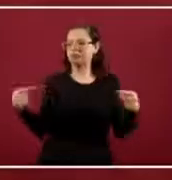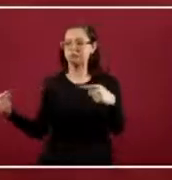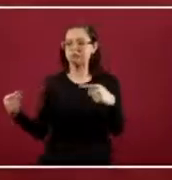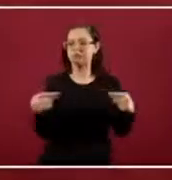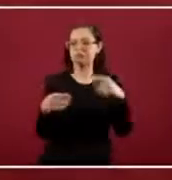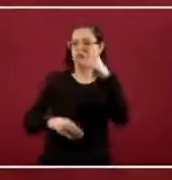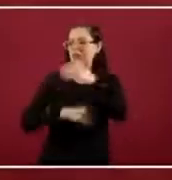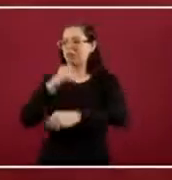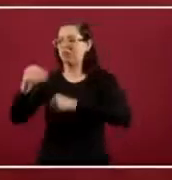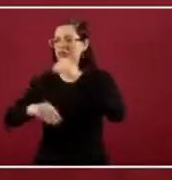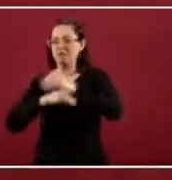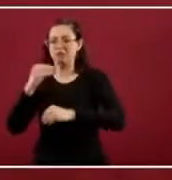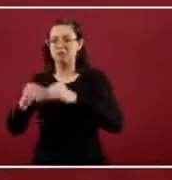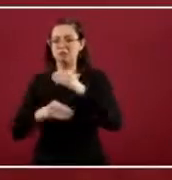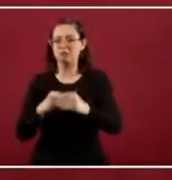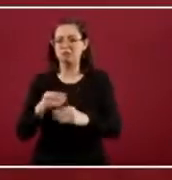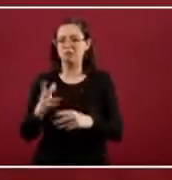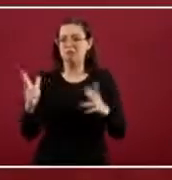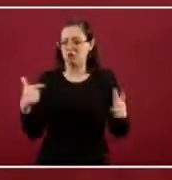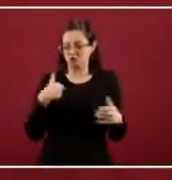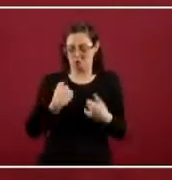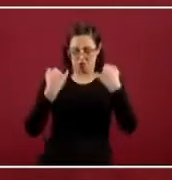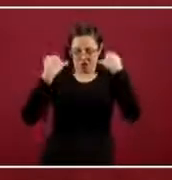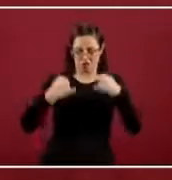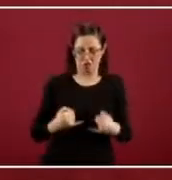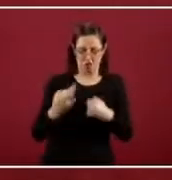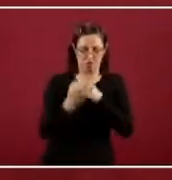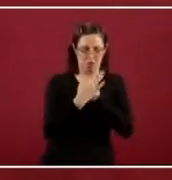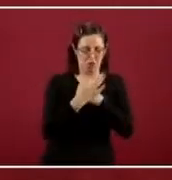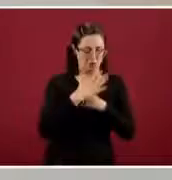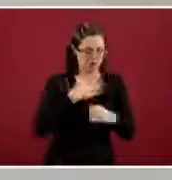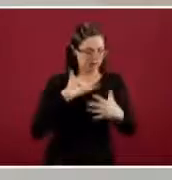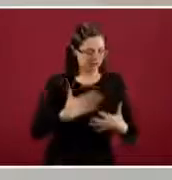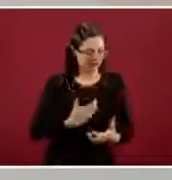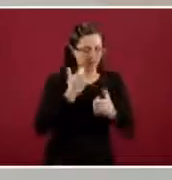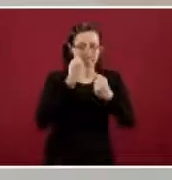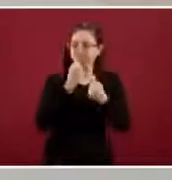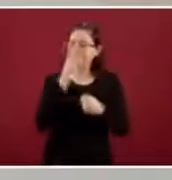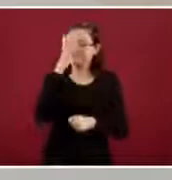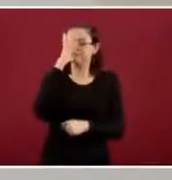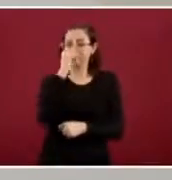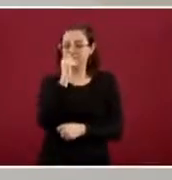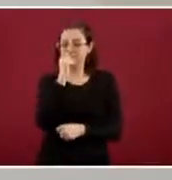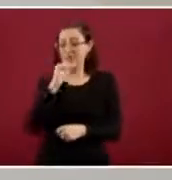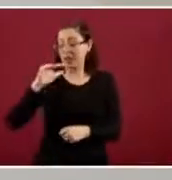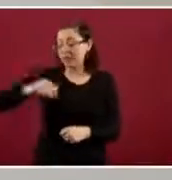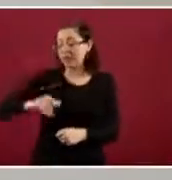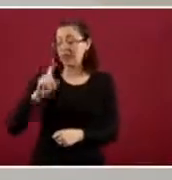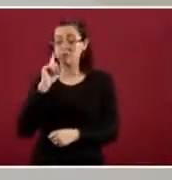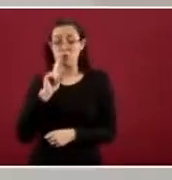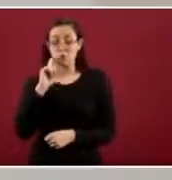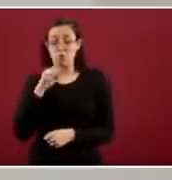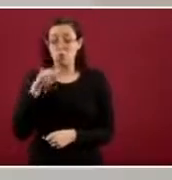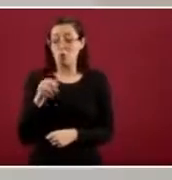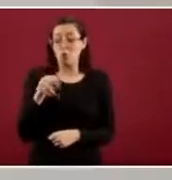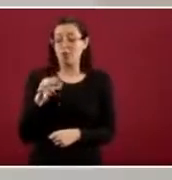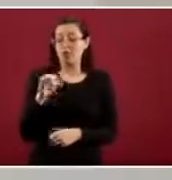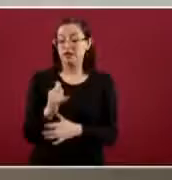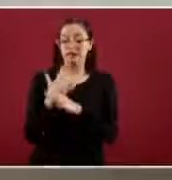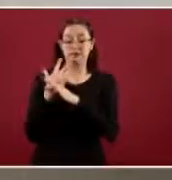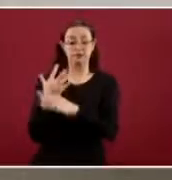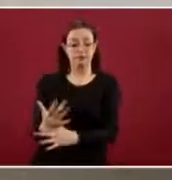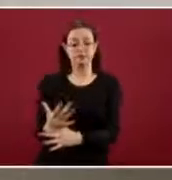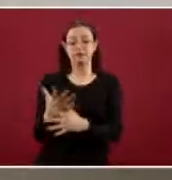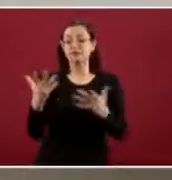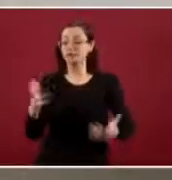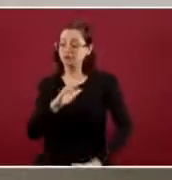de creer que podemos salvarnos en lo individual. Tal como decía Mónica Macís, esto es un acto solidario.